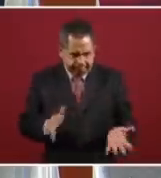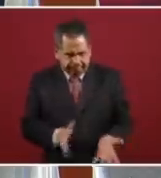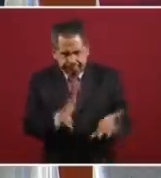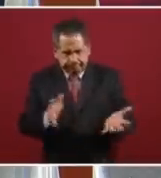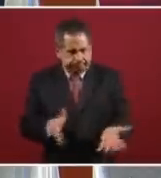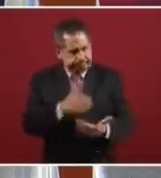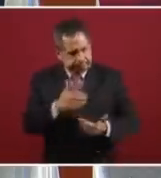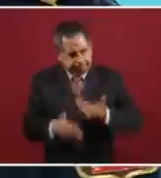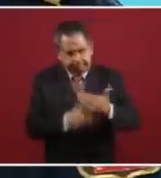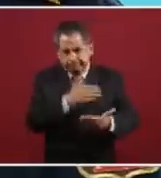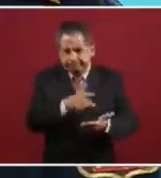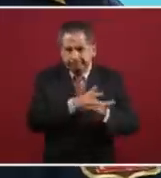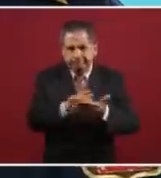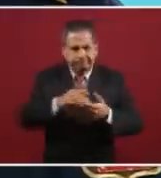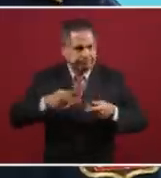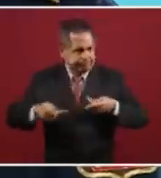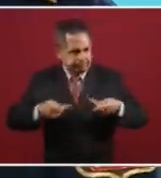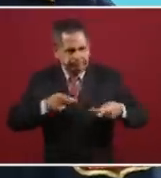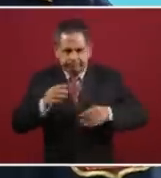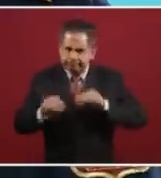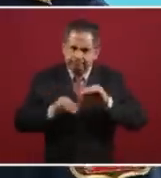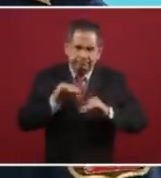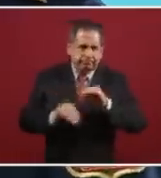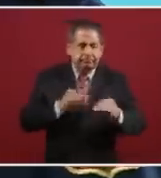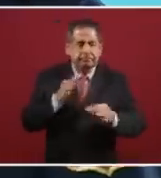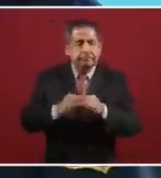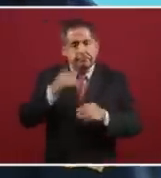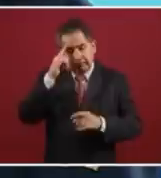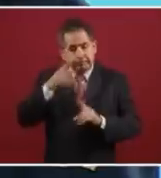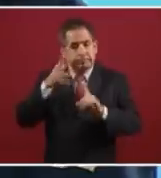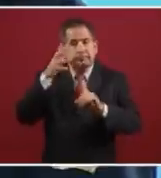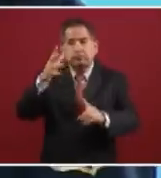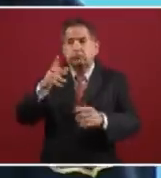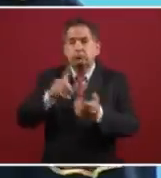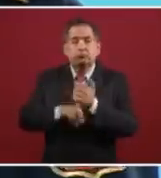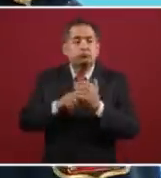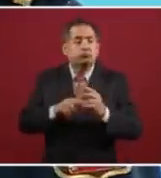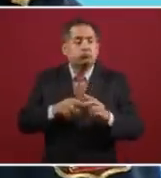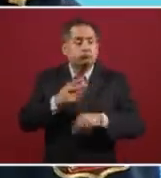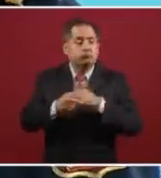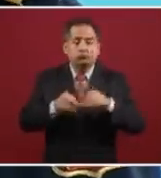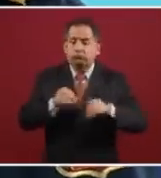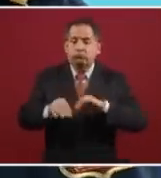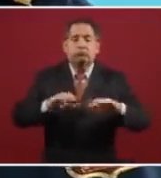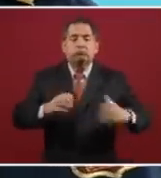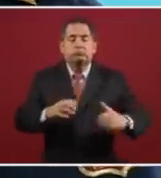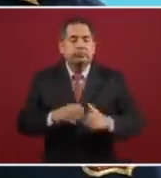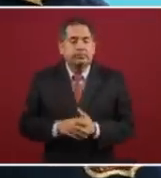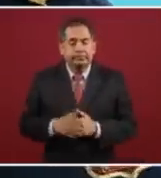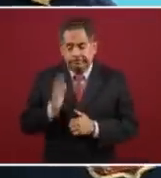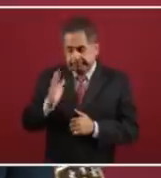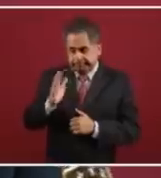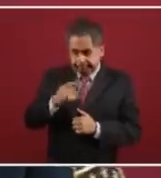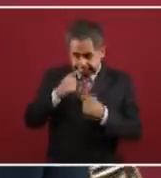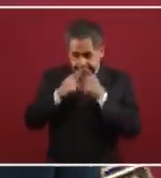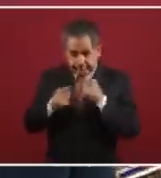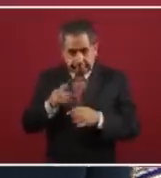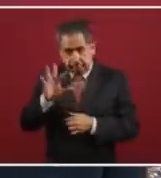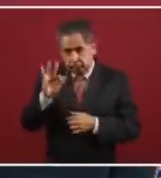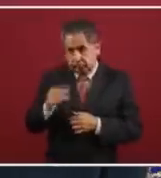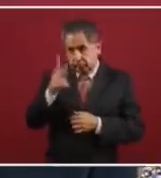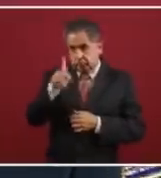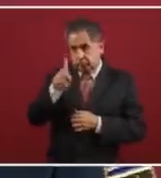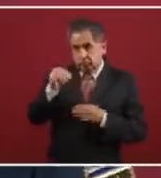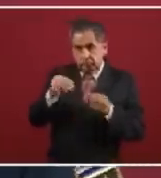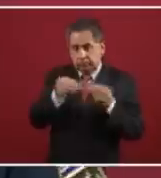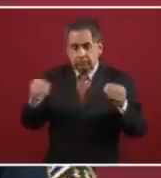todo la preparación para iniciar los trabajos. Se están considerando 42 kilómetros